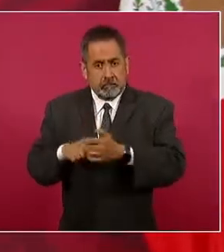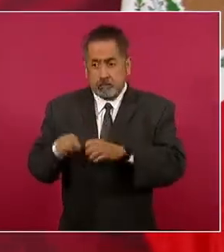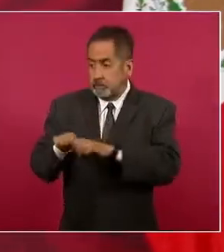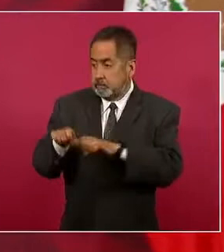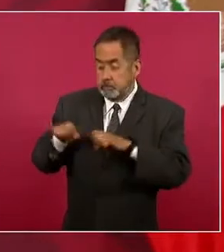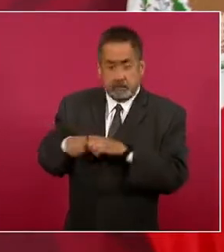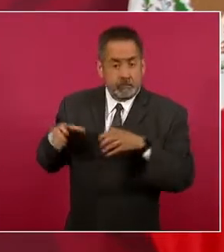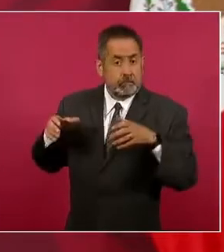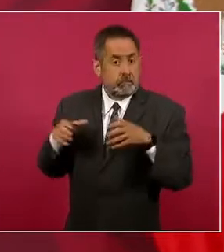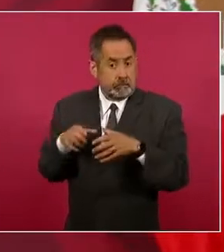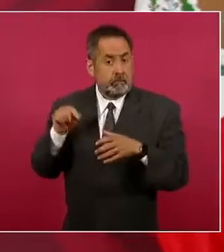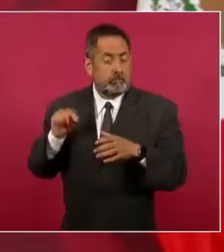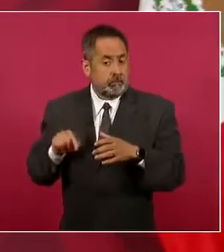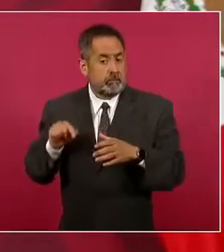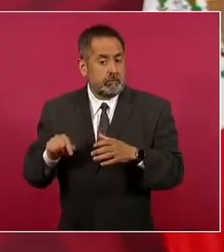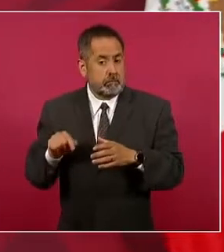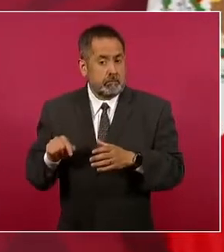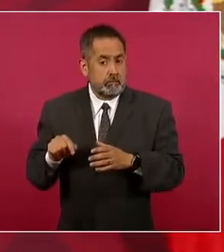equipo